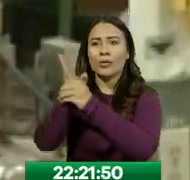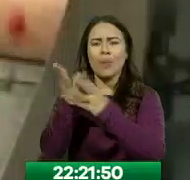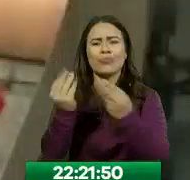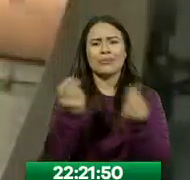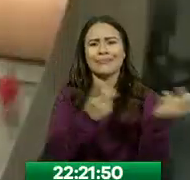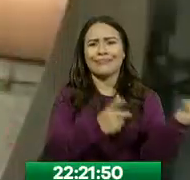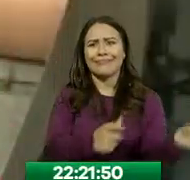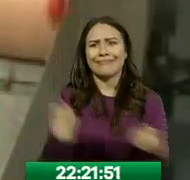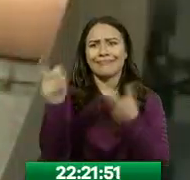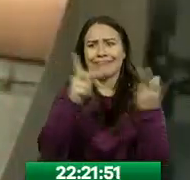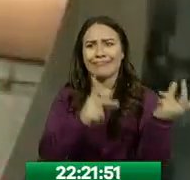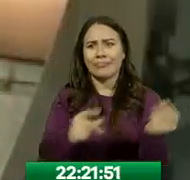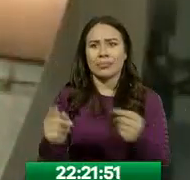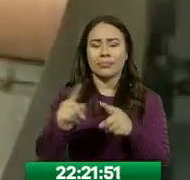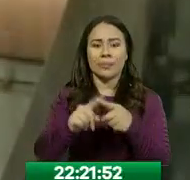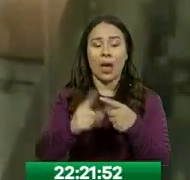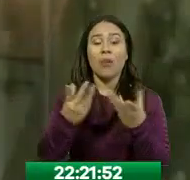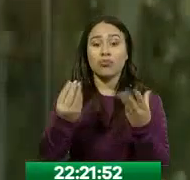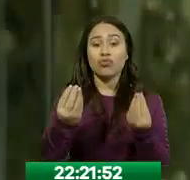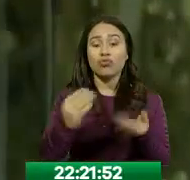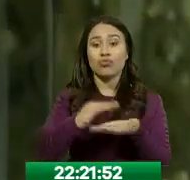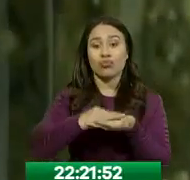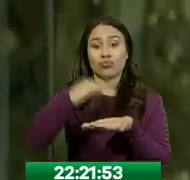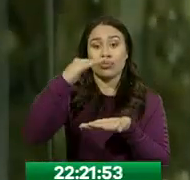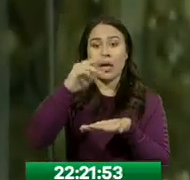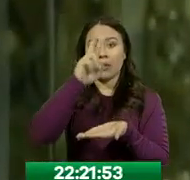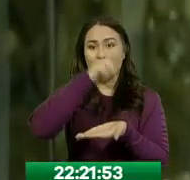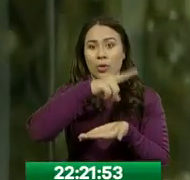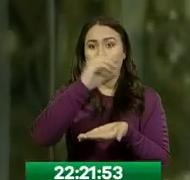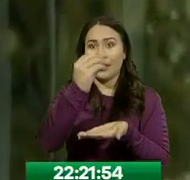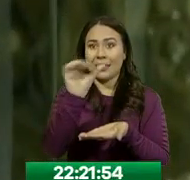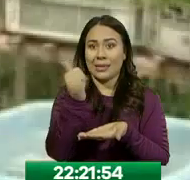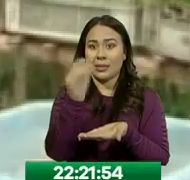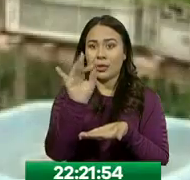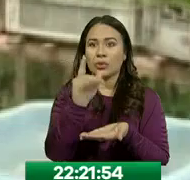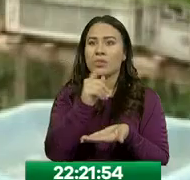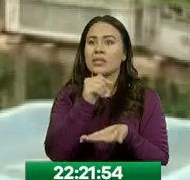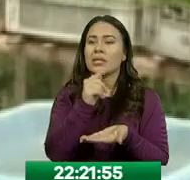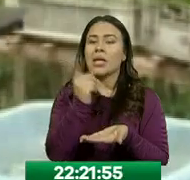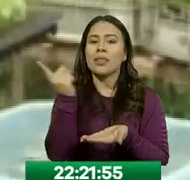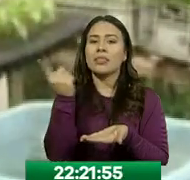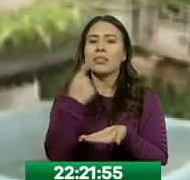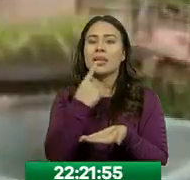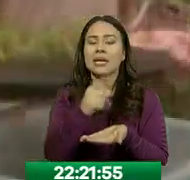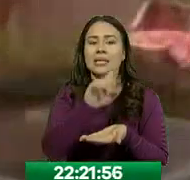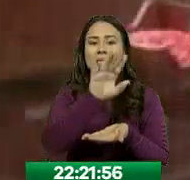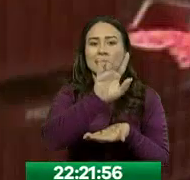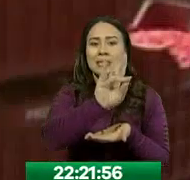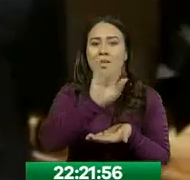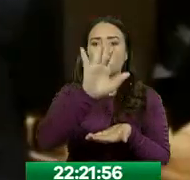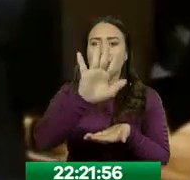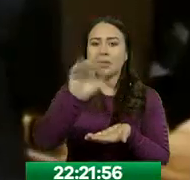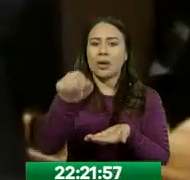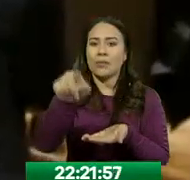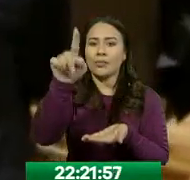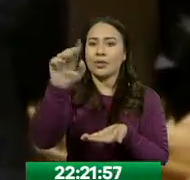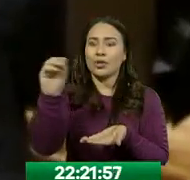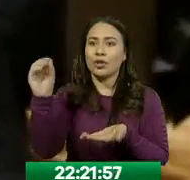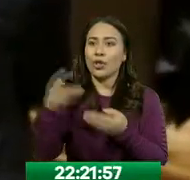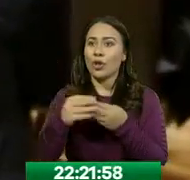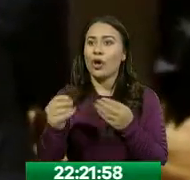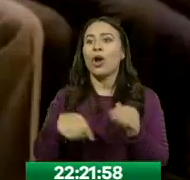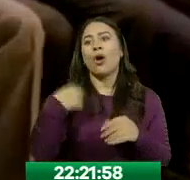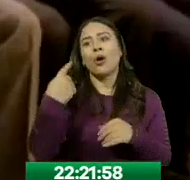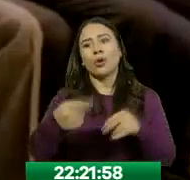no petroleras, con un rubro que en 2018 alcanzó los 765 millones de dólares. Otro punto de la